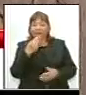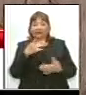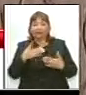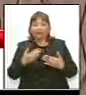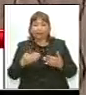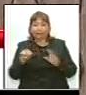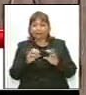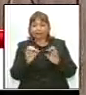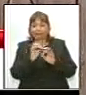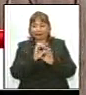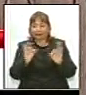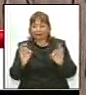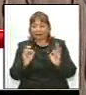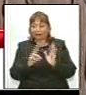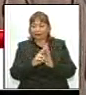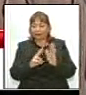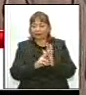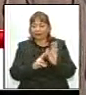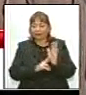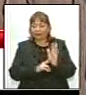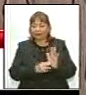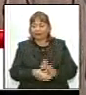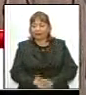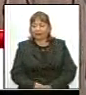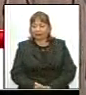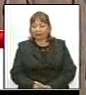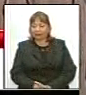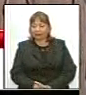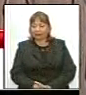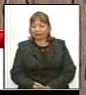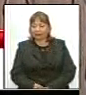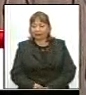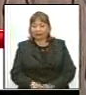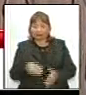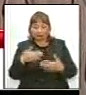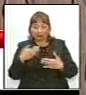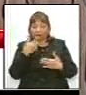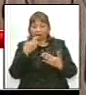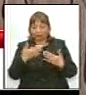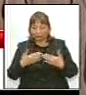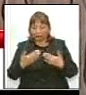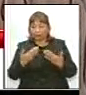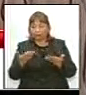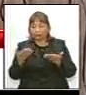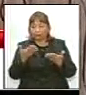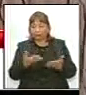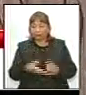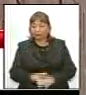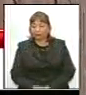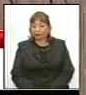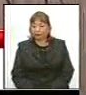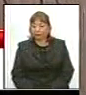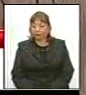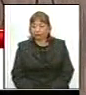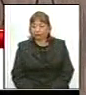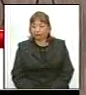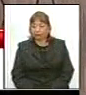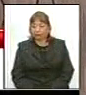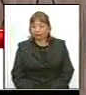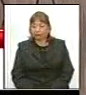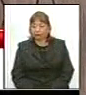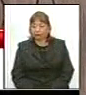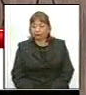aplicar sin reglamento. ¿En qué parte? Por favor, ¿en qué hojas? Si me pudiera dar, señor presidente, solamente una precisión.